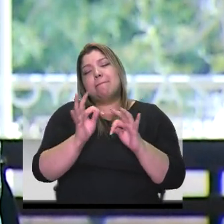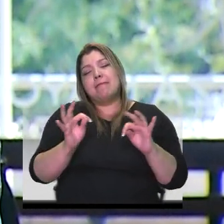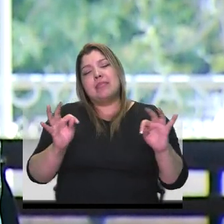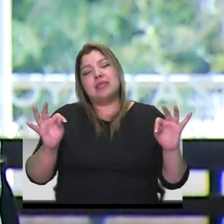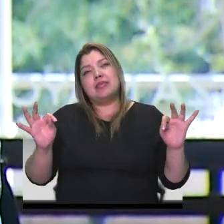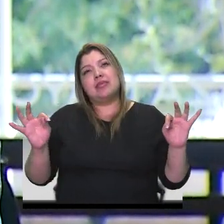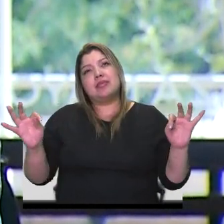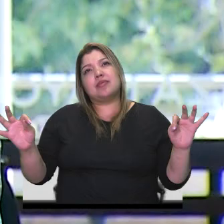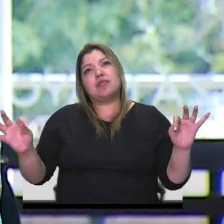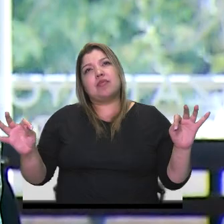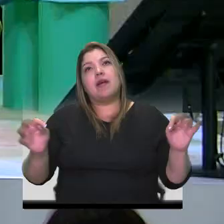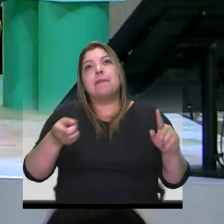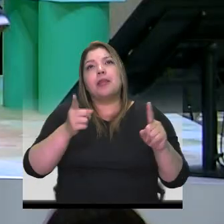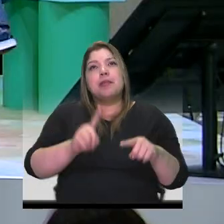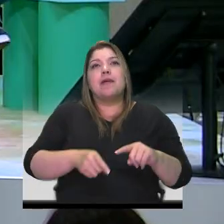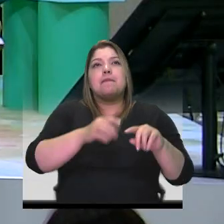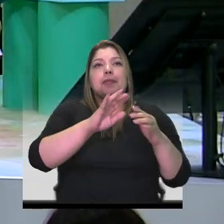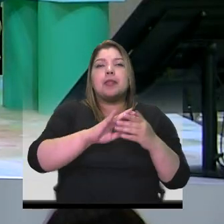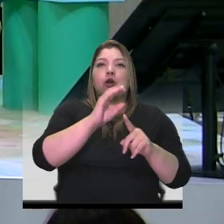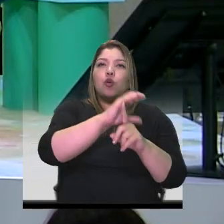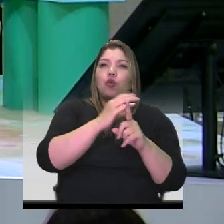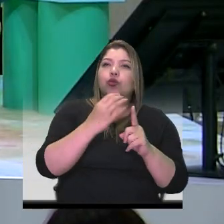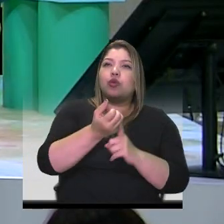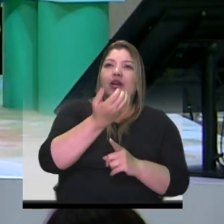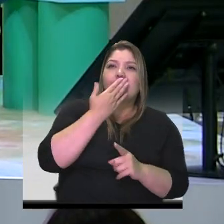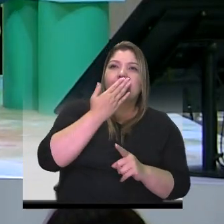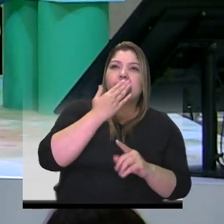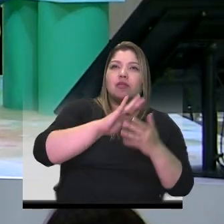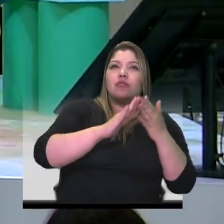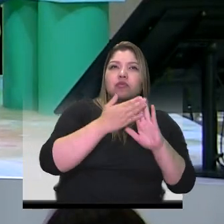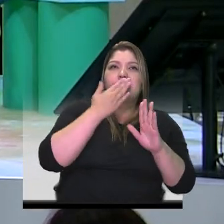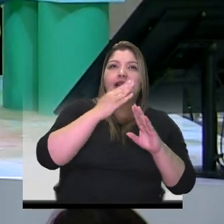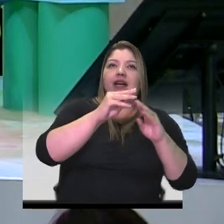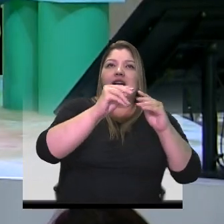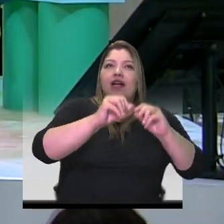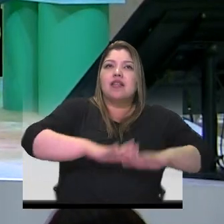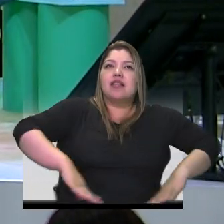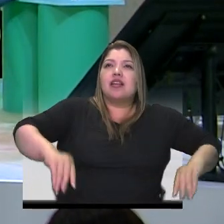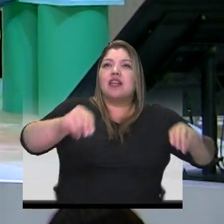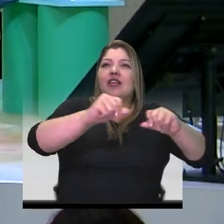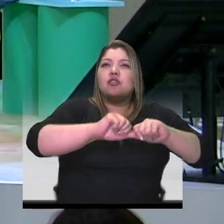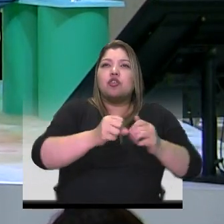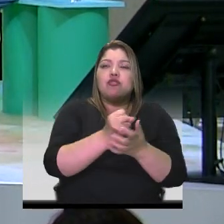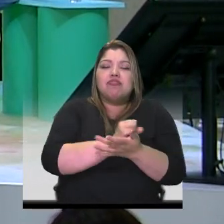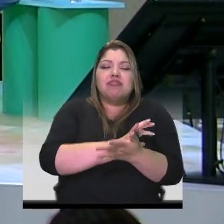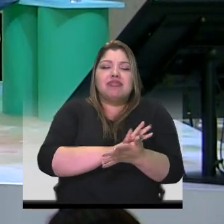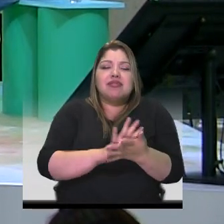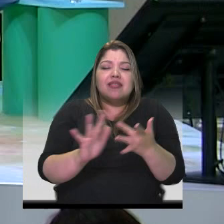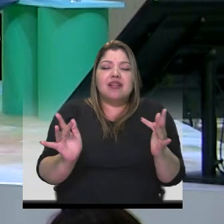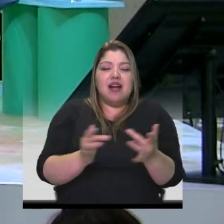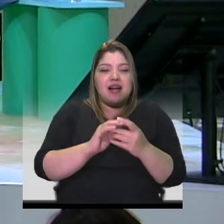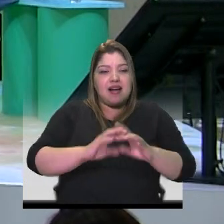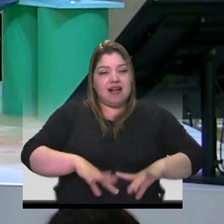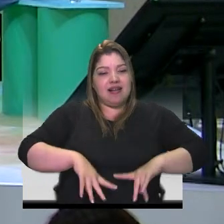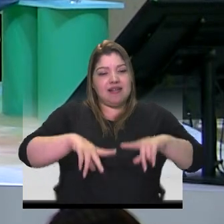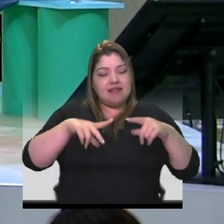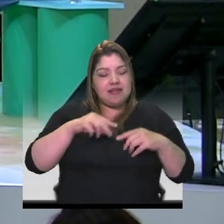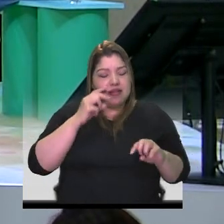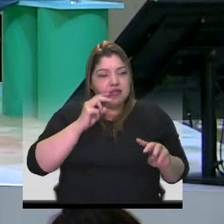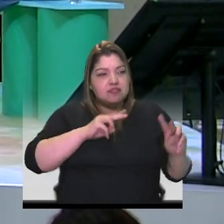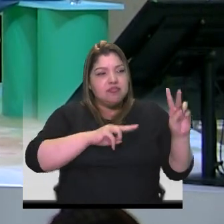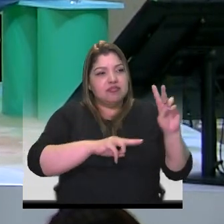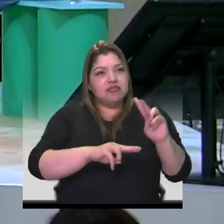las culturas indígenas que habitan el suroeste, ellos hablan de territorios sagrados para la vida. ¿Qué es eso? O sea, cuando uno empieza a entender que